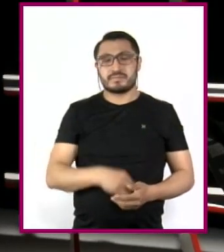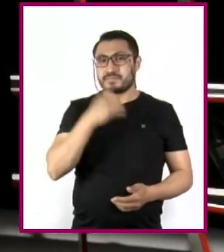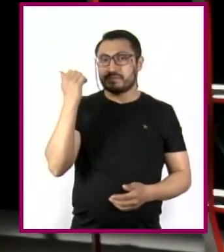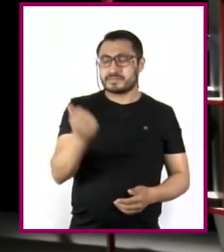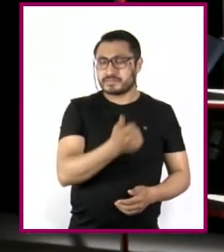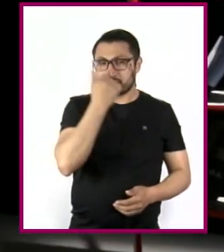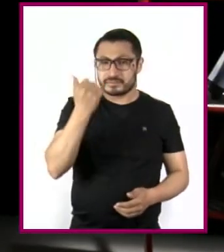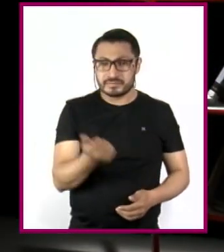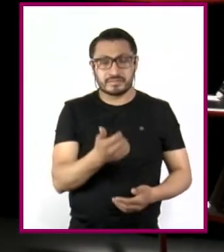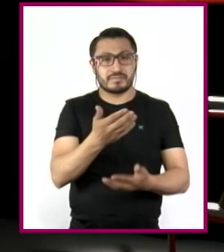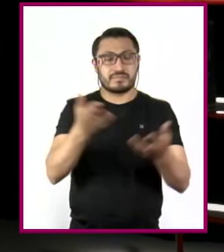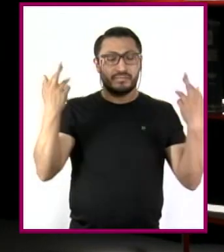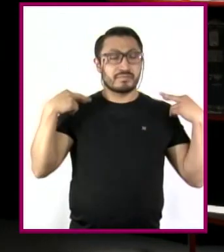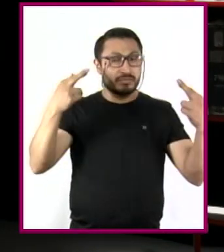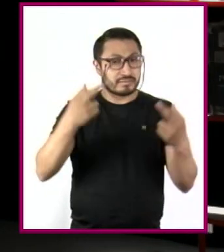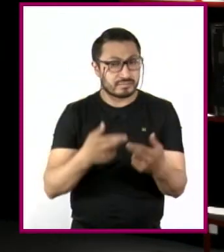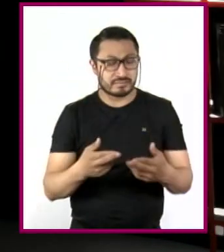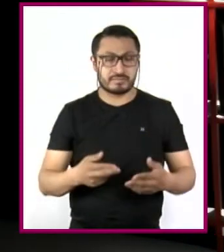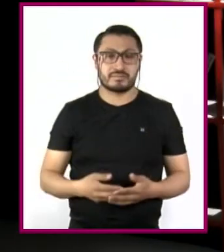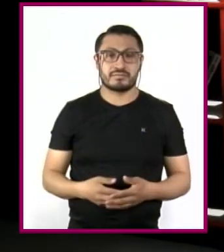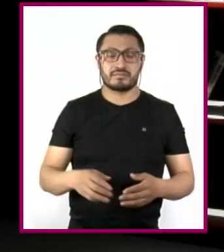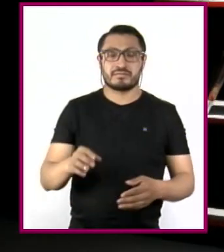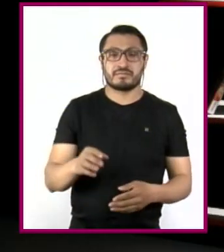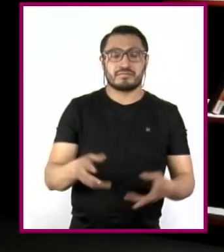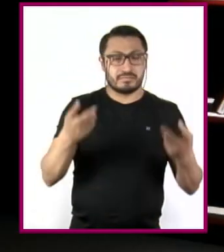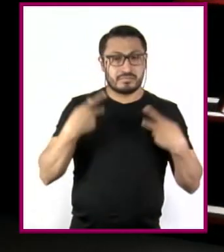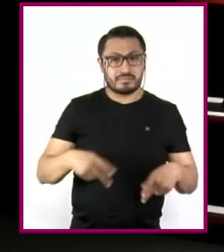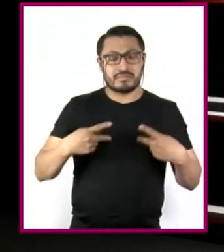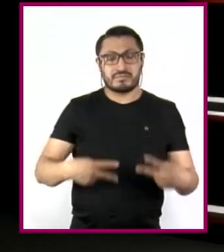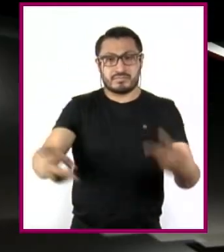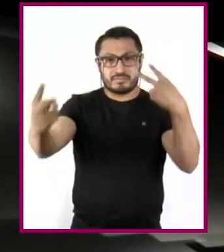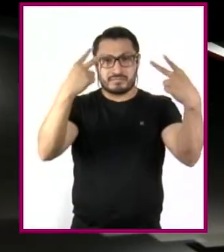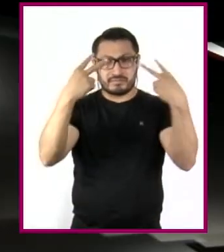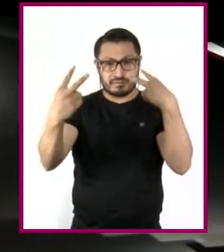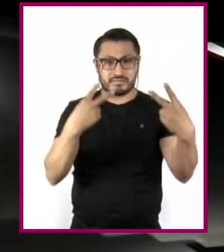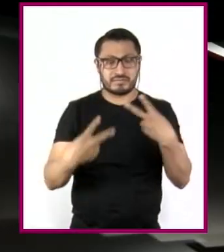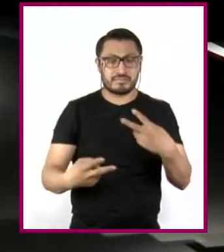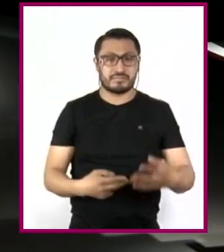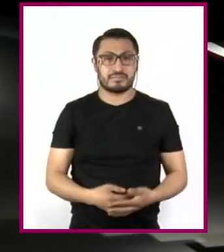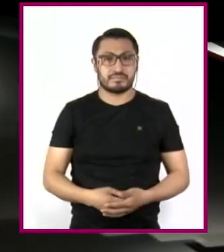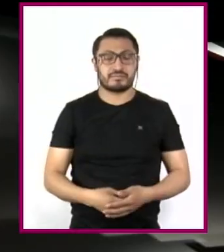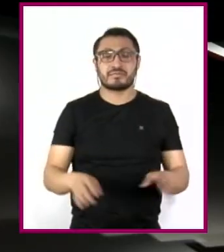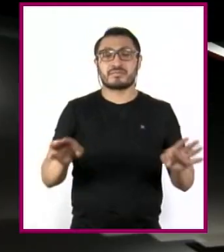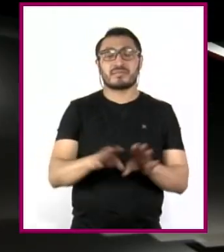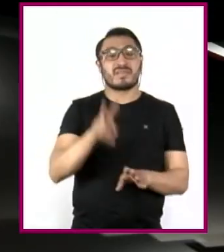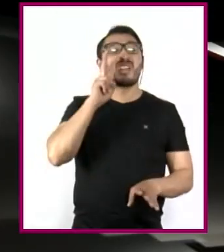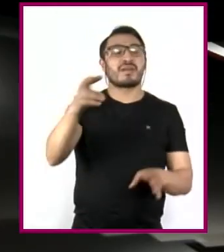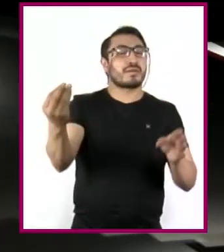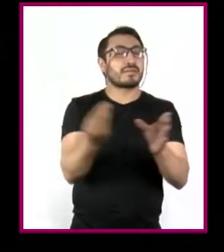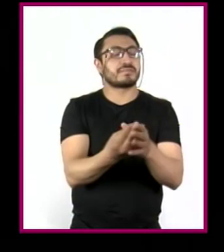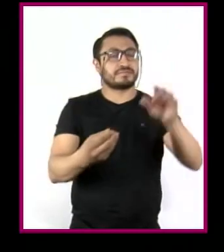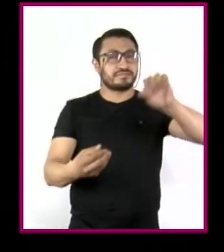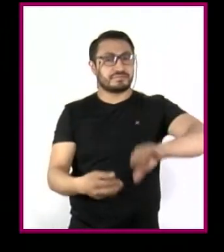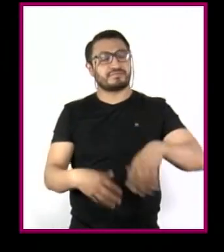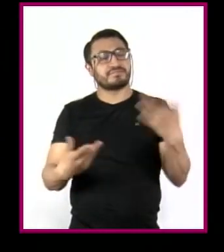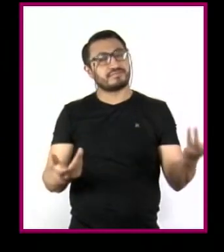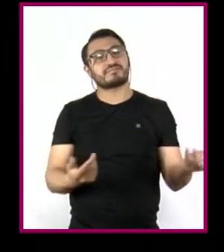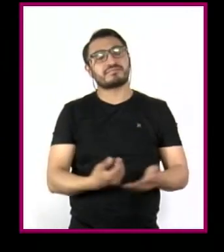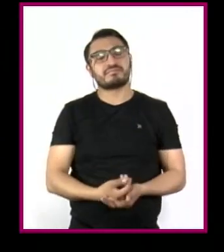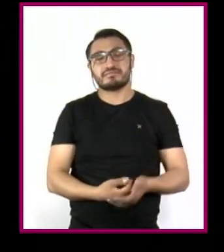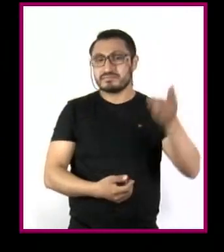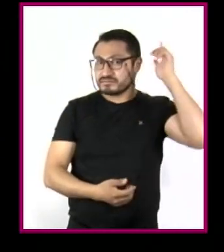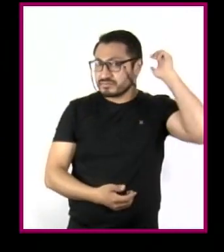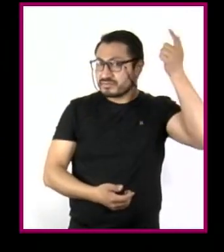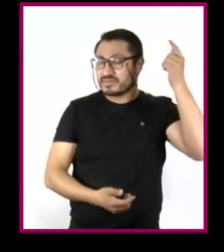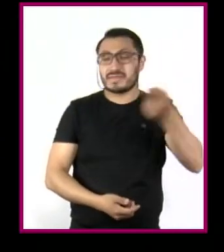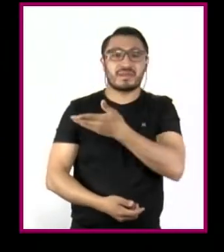Estudiantes, docentes, queridas personas del auditorio, ¿qué les pareció el capítulo de hoy?